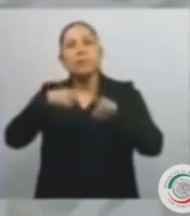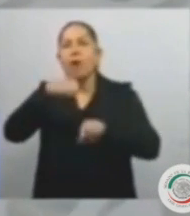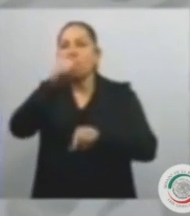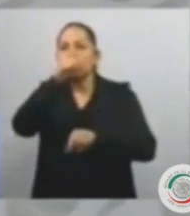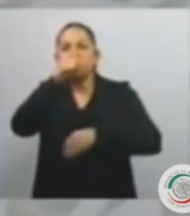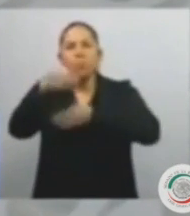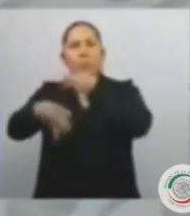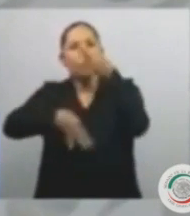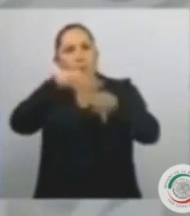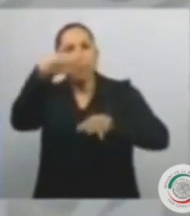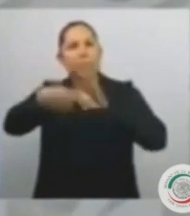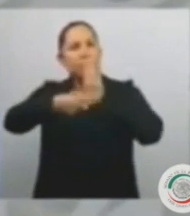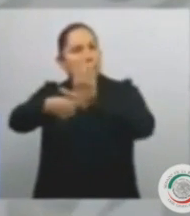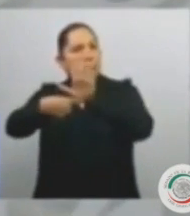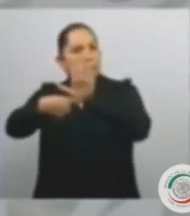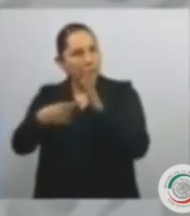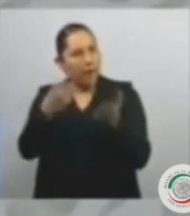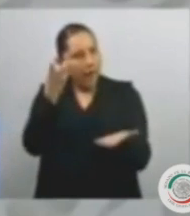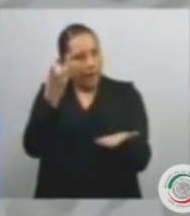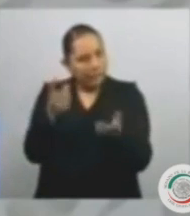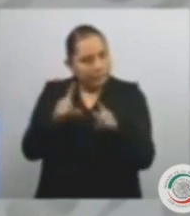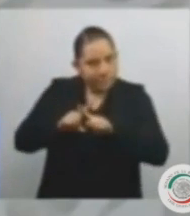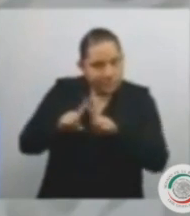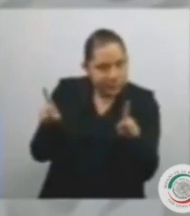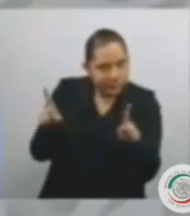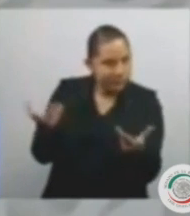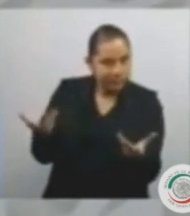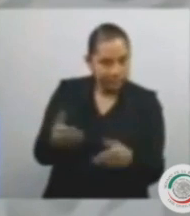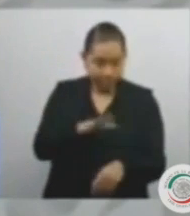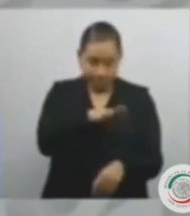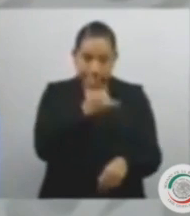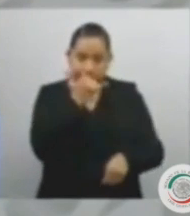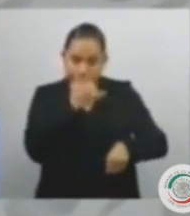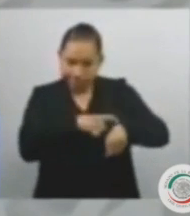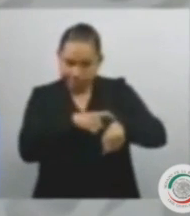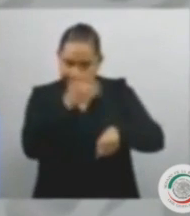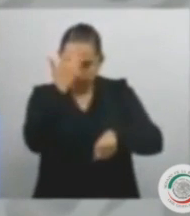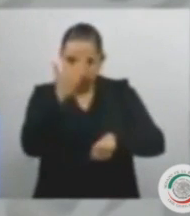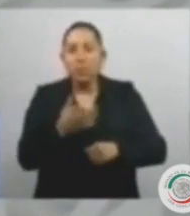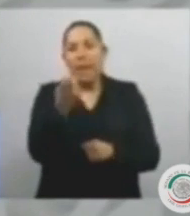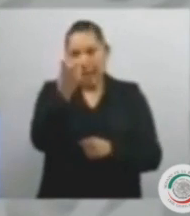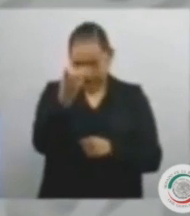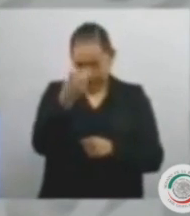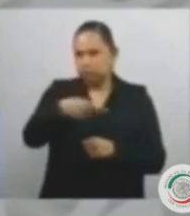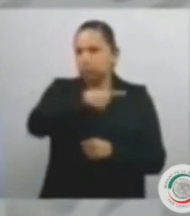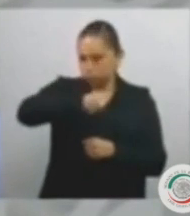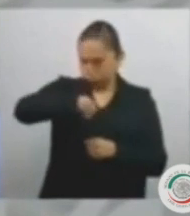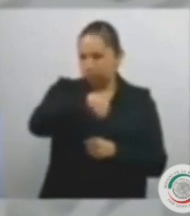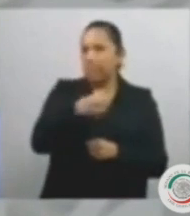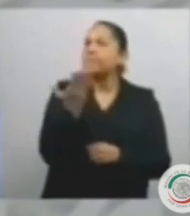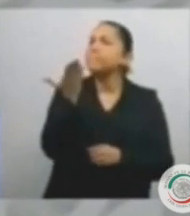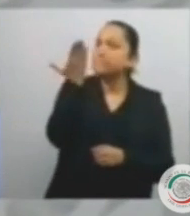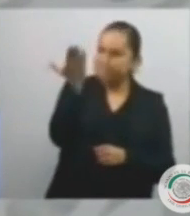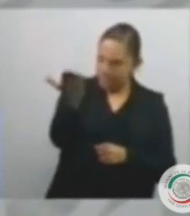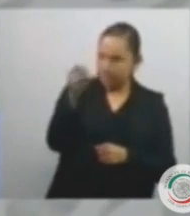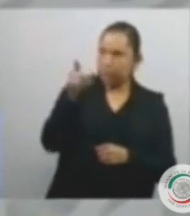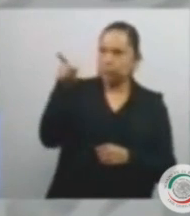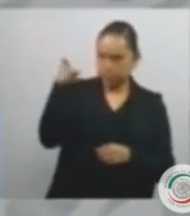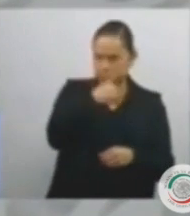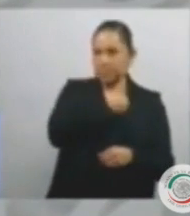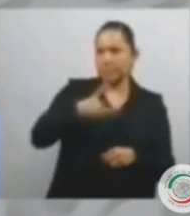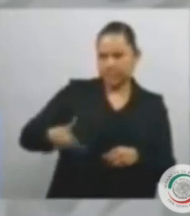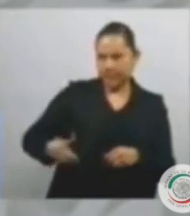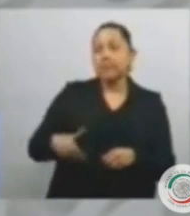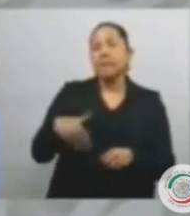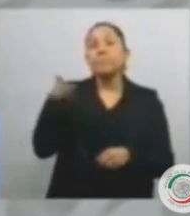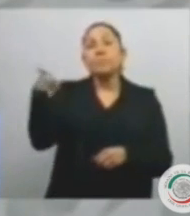esta comisión permanente le exhortamos al señor presidente a proyectar mañana, como lo hace desde su púlpito, el texto